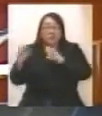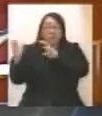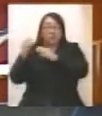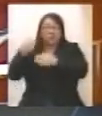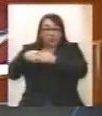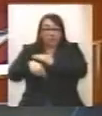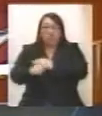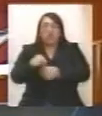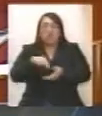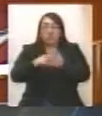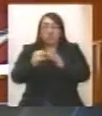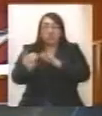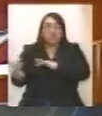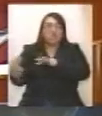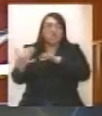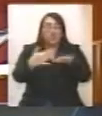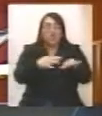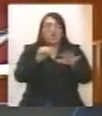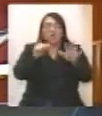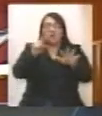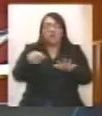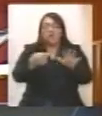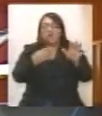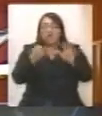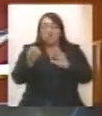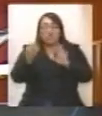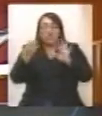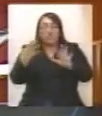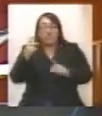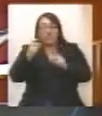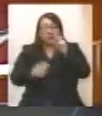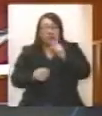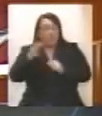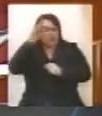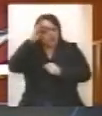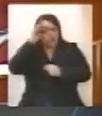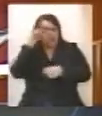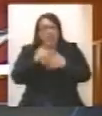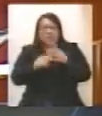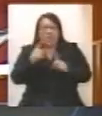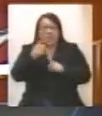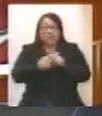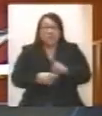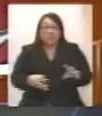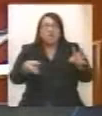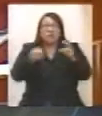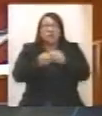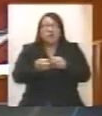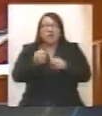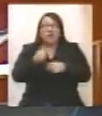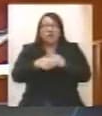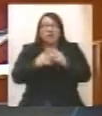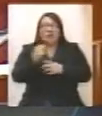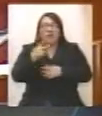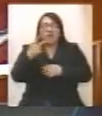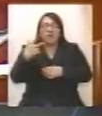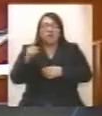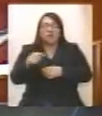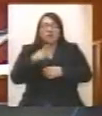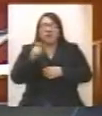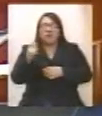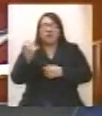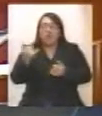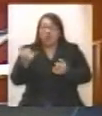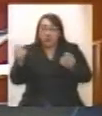próximo egresarán 6.909 efectivos, que se sumarán a los 23.100 que